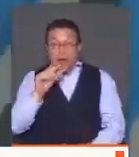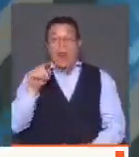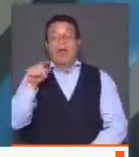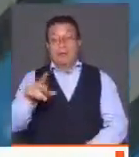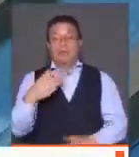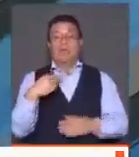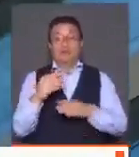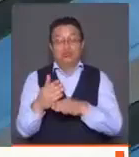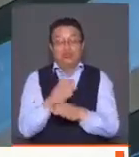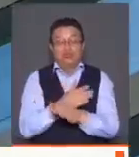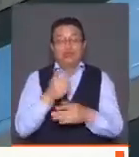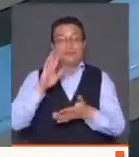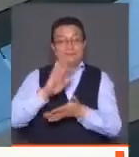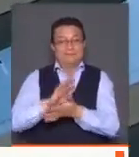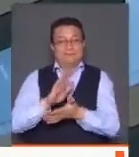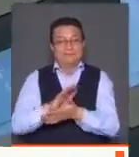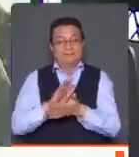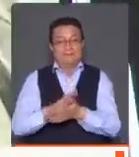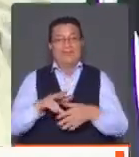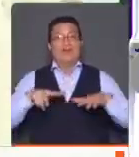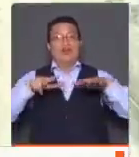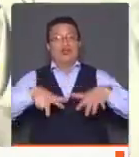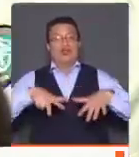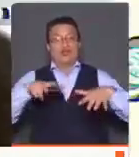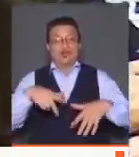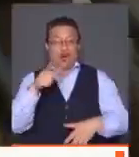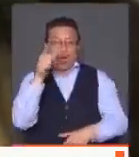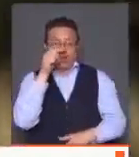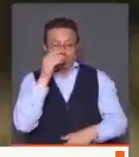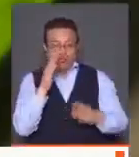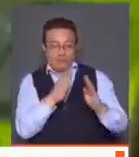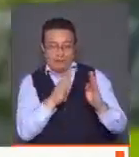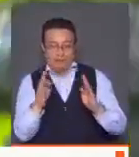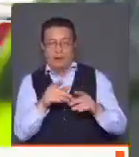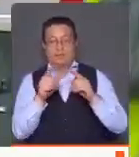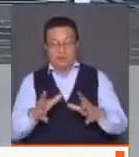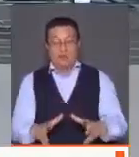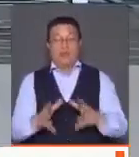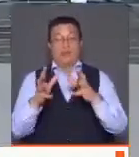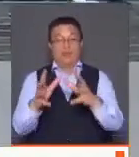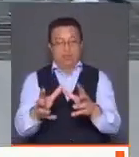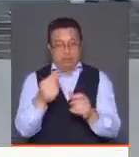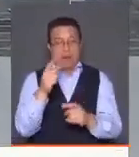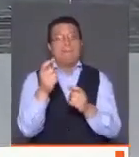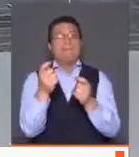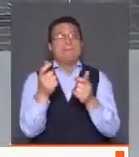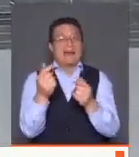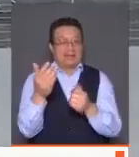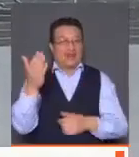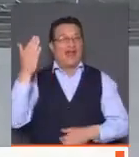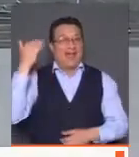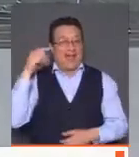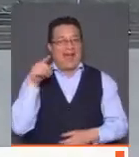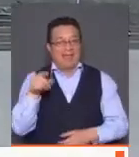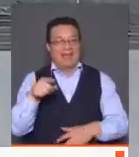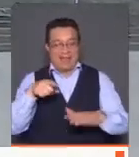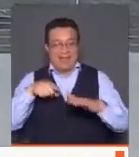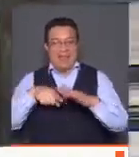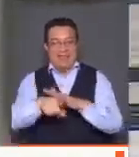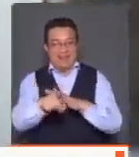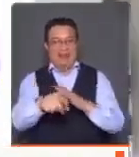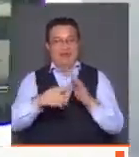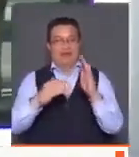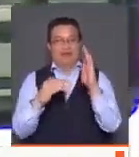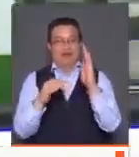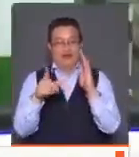en vísperas de una nueva conmemoración del 18 de octubre ahí dejaron un artefacto de similares características al interior de la sede